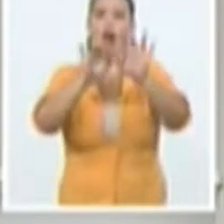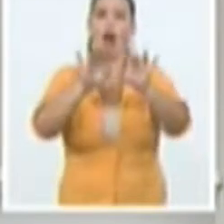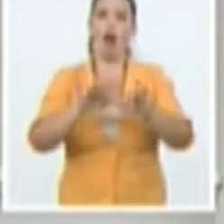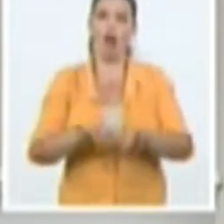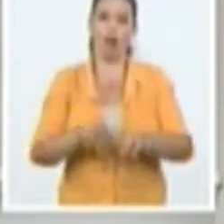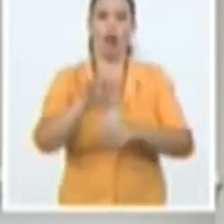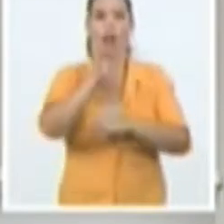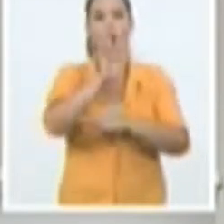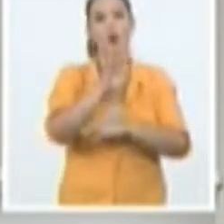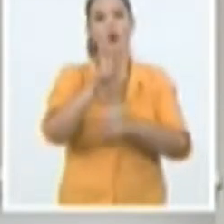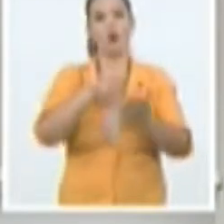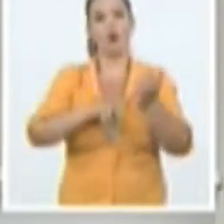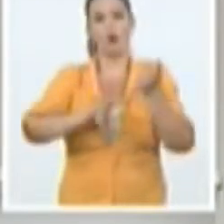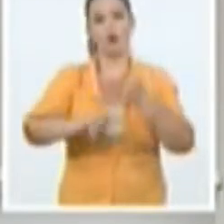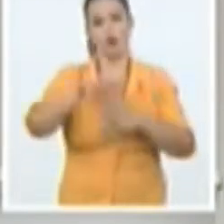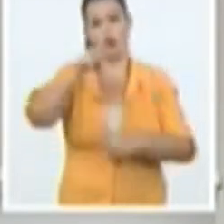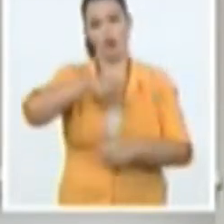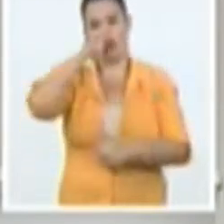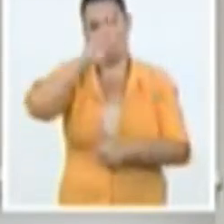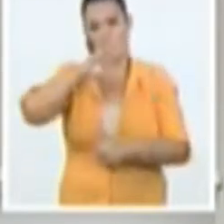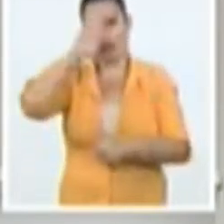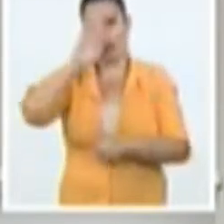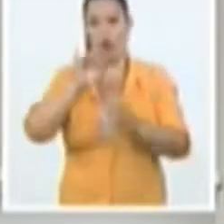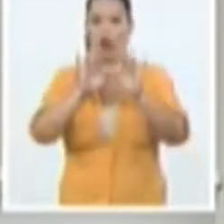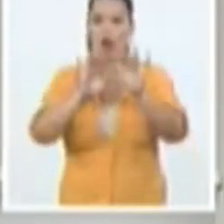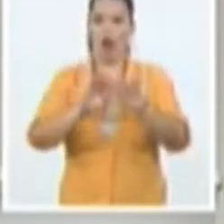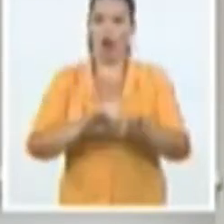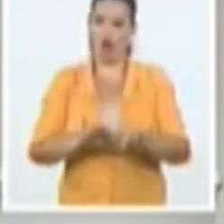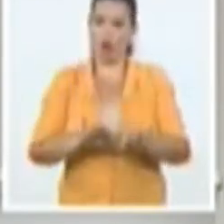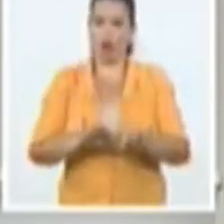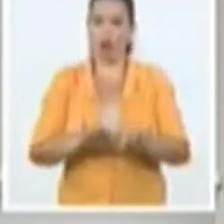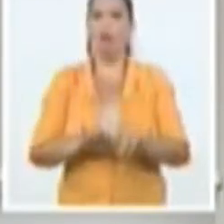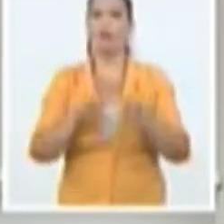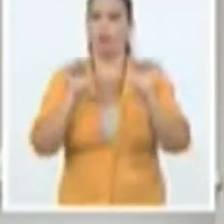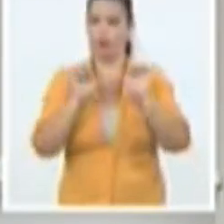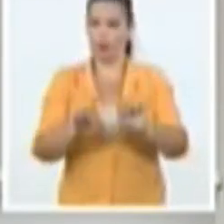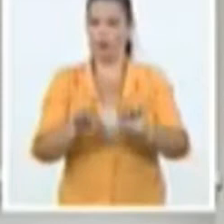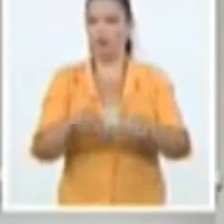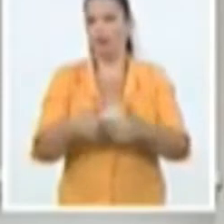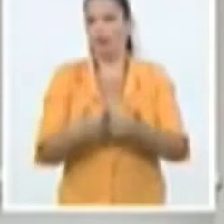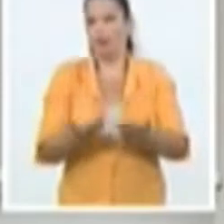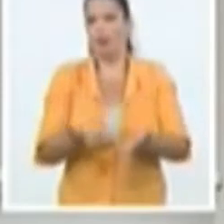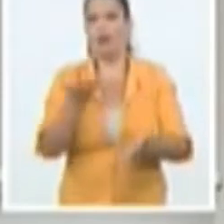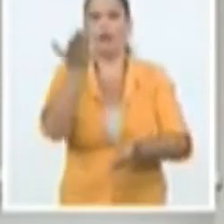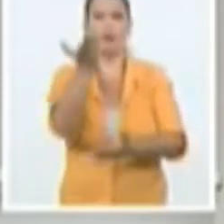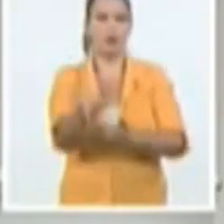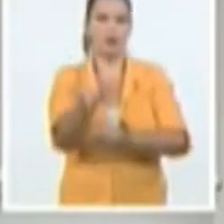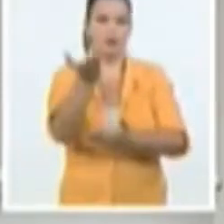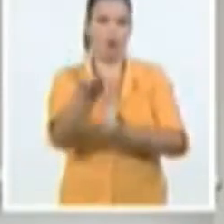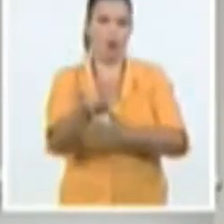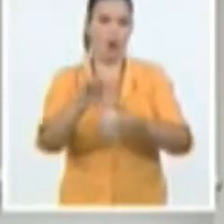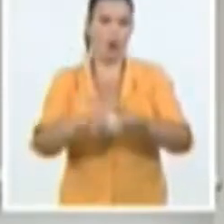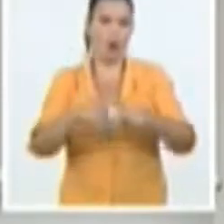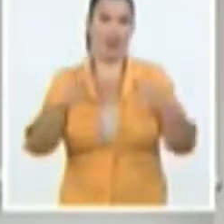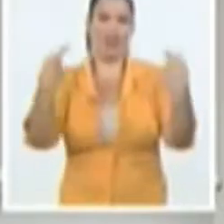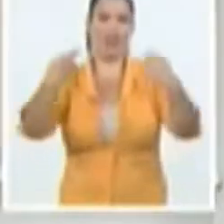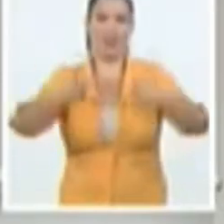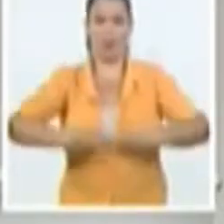país textos similares donde anunciaban la decisión de celebrar una